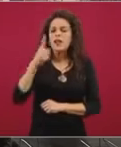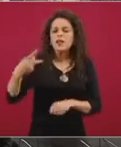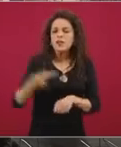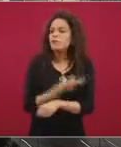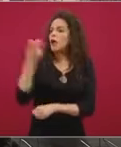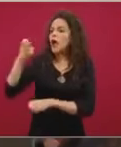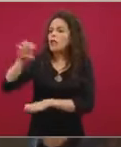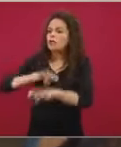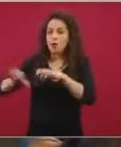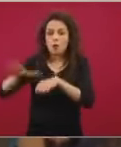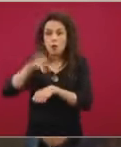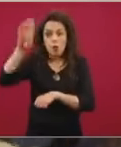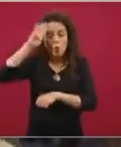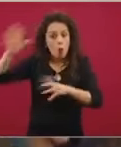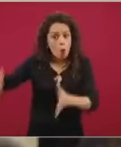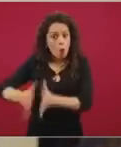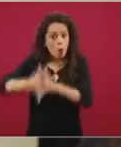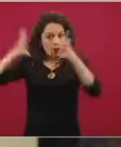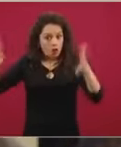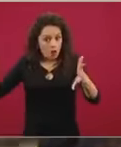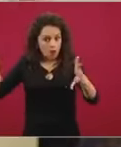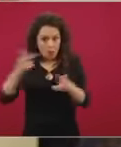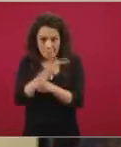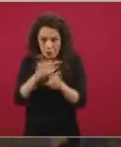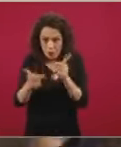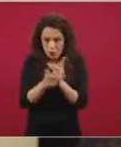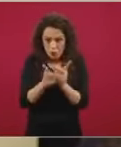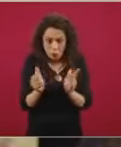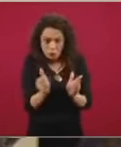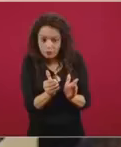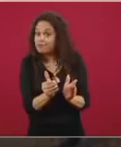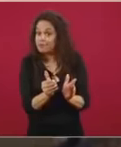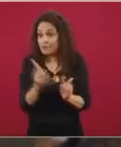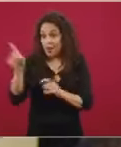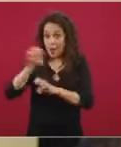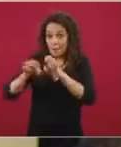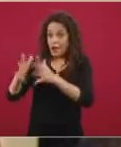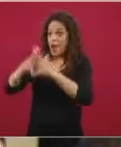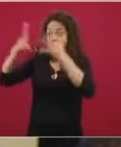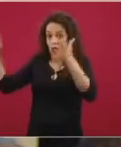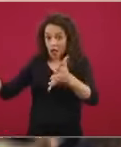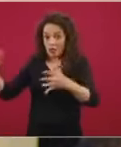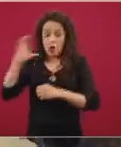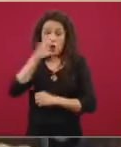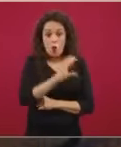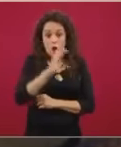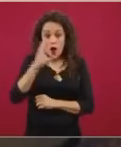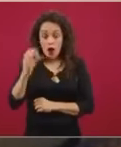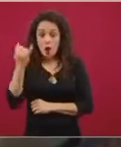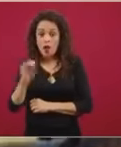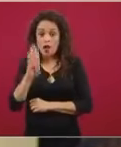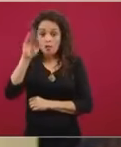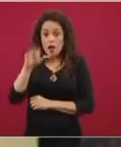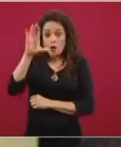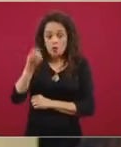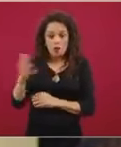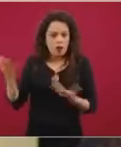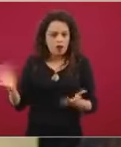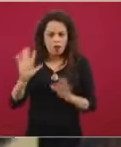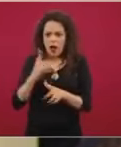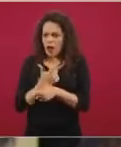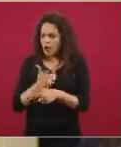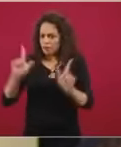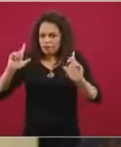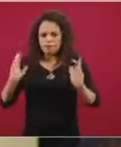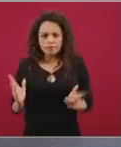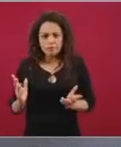hablando de productos pequeños. O sea, son las gigantes. Coca-Cola y Bimbo están por la libre, digámoslo así.